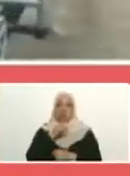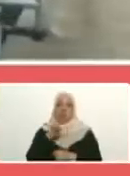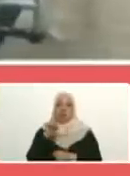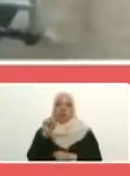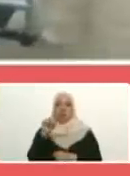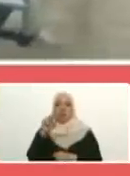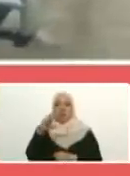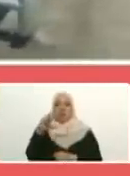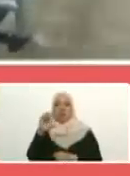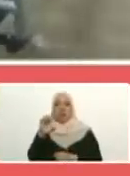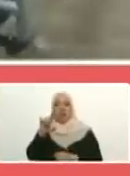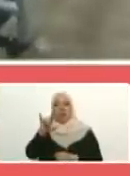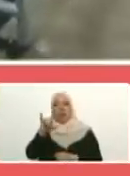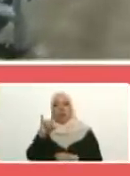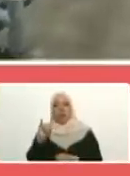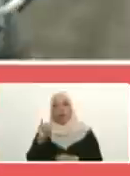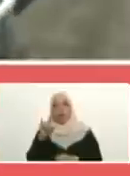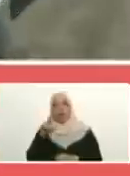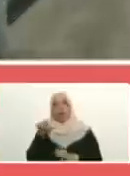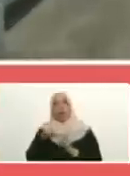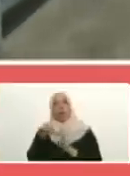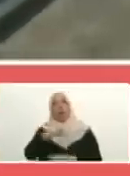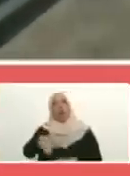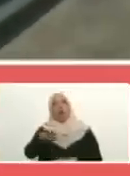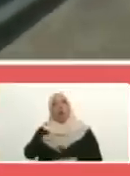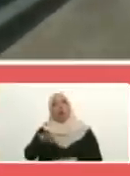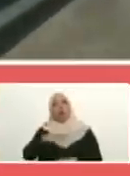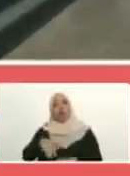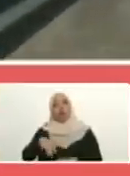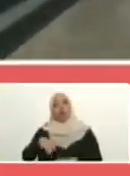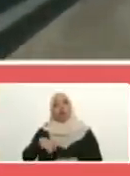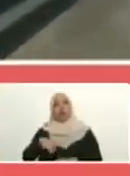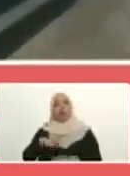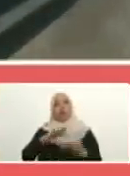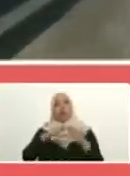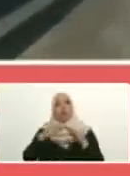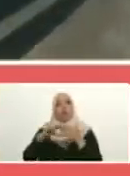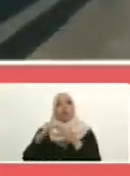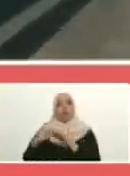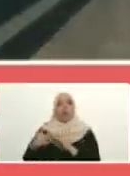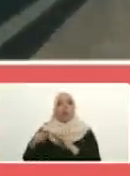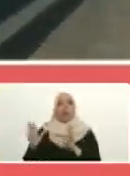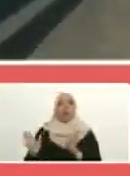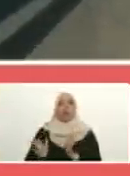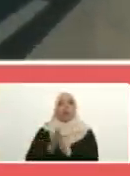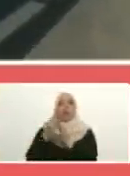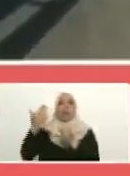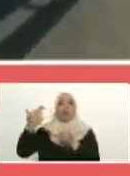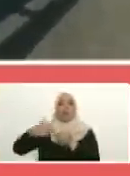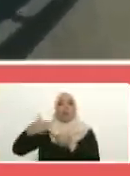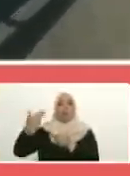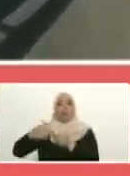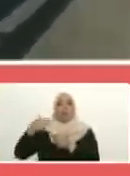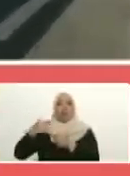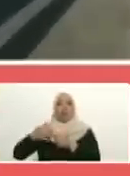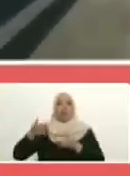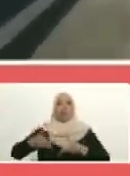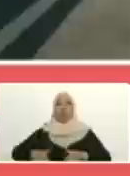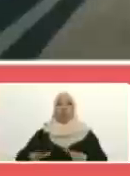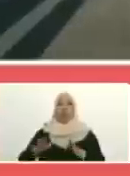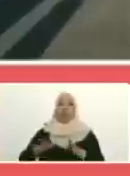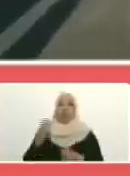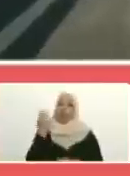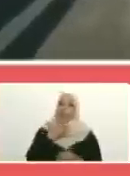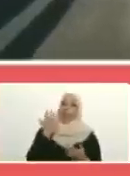dice. Rancelis. Rancelis. ¿De dónde eres tú, Rancelis? De Santomé. Yo soy santomecina. Santomecina. Petrolera, raza de nacimiento.